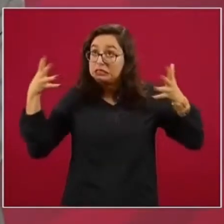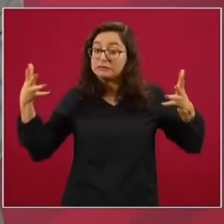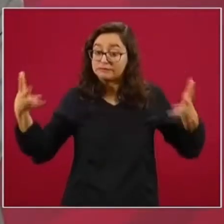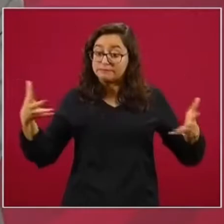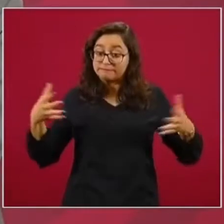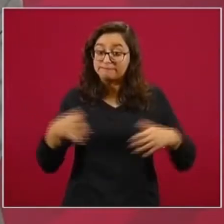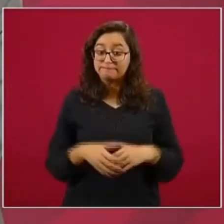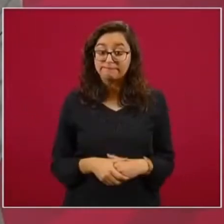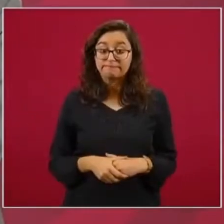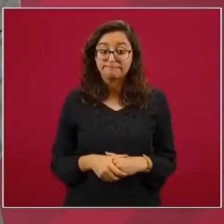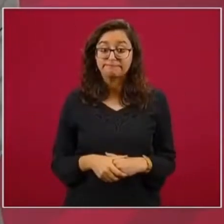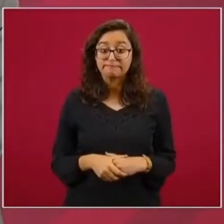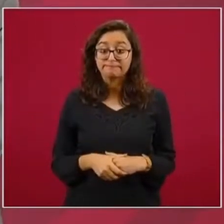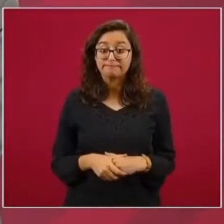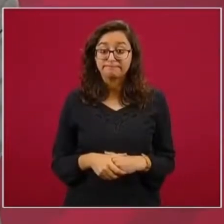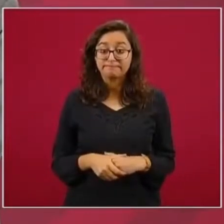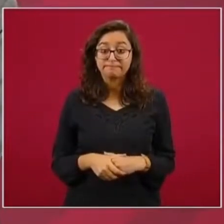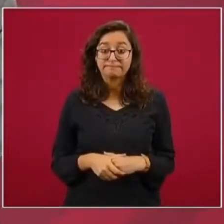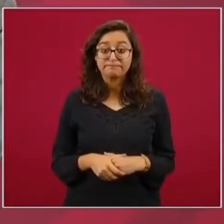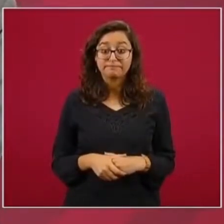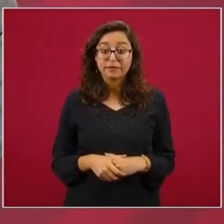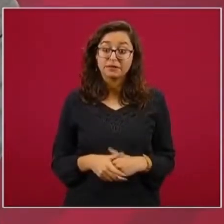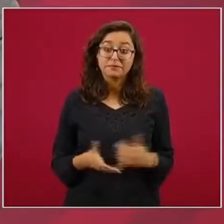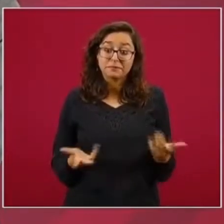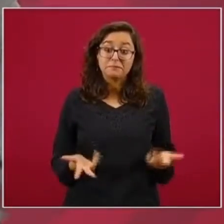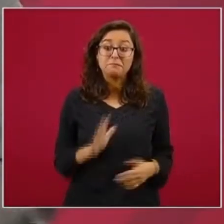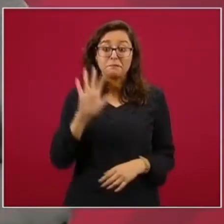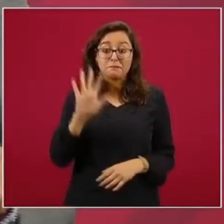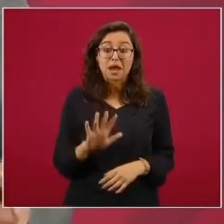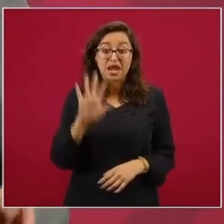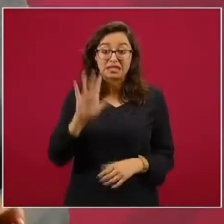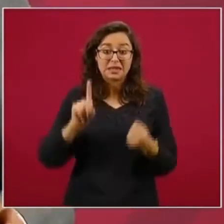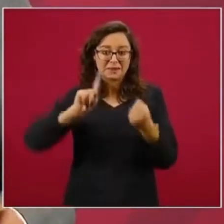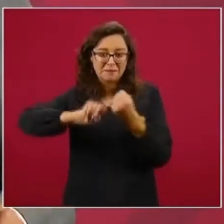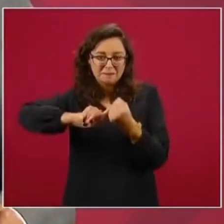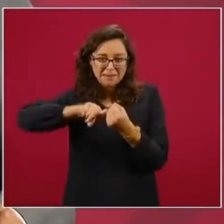Ya lo dije, es un elefante echado,